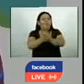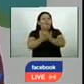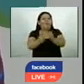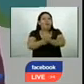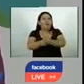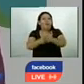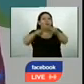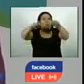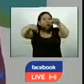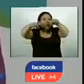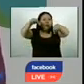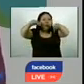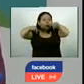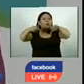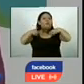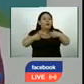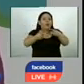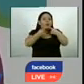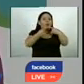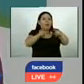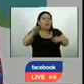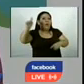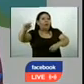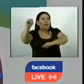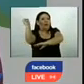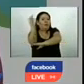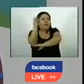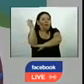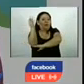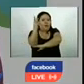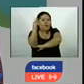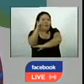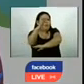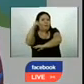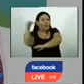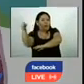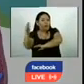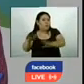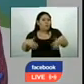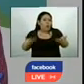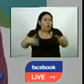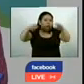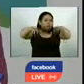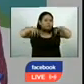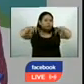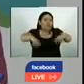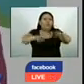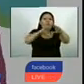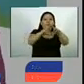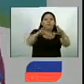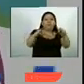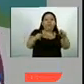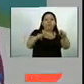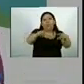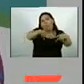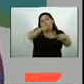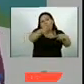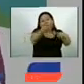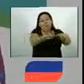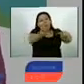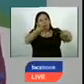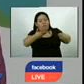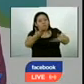con sequía, inclusive ya declararon estado de emergencia nacional por la sequía. Y Nicaragua, que es el otro proveedor